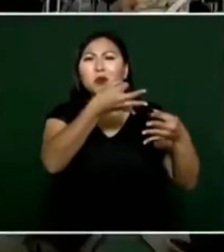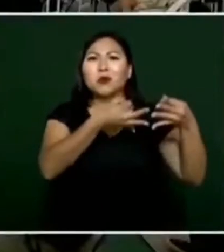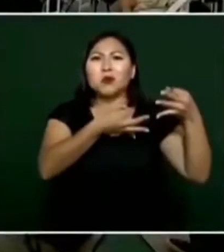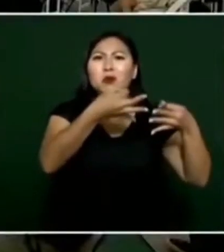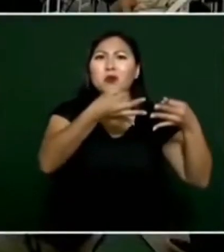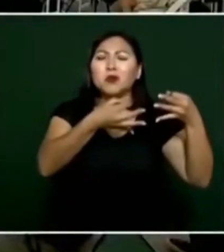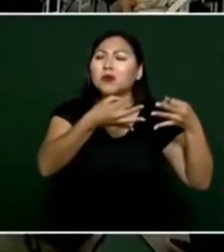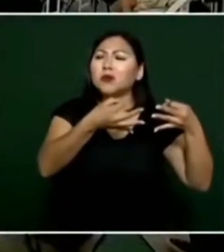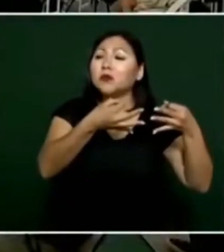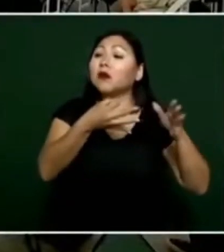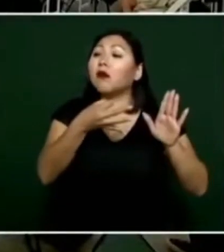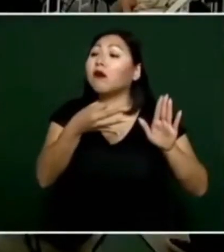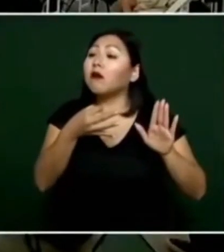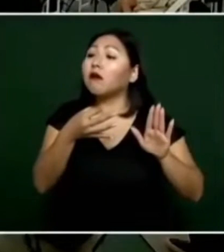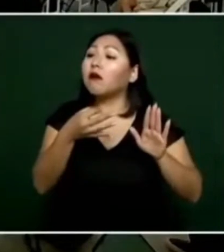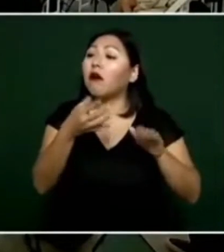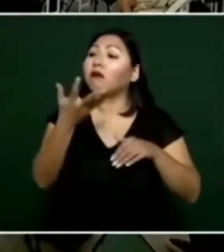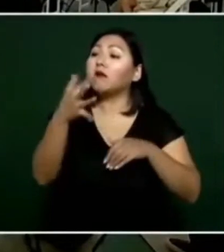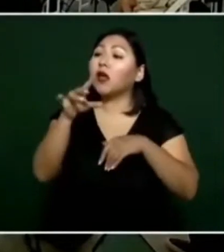un término,